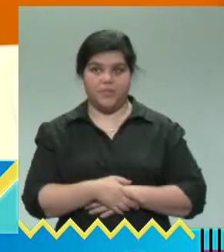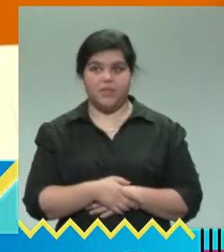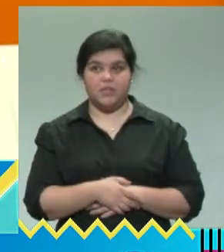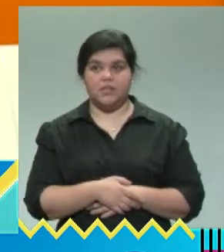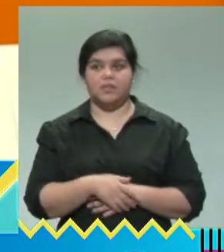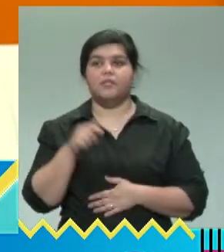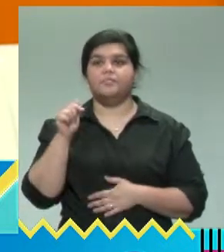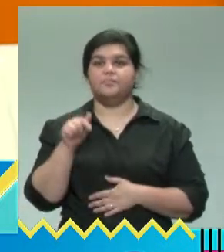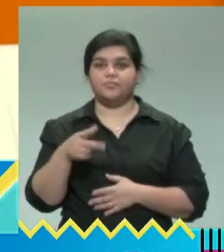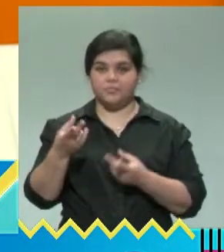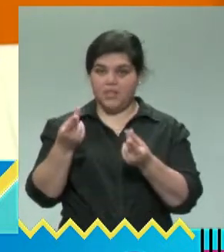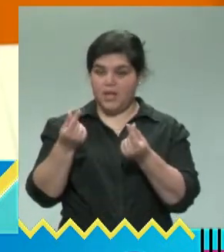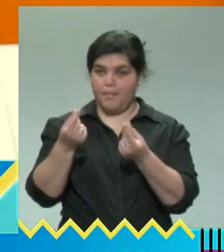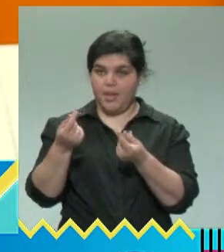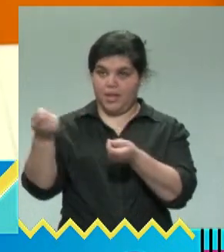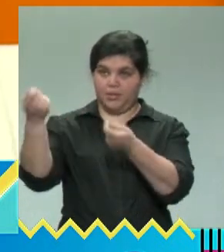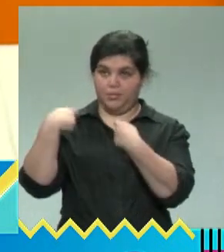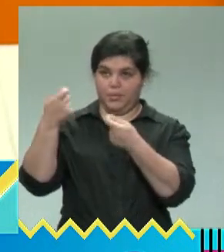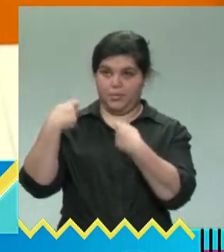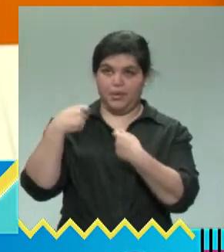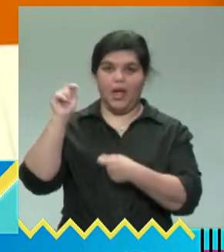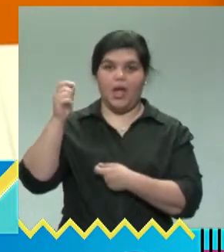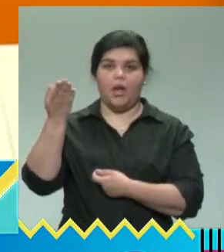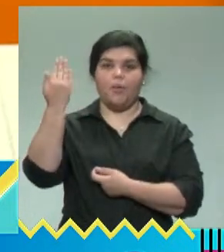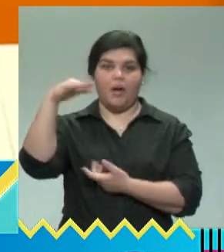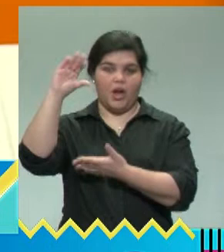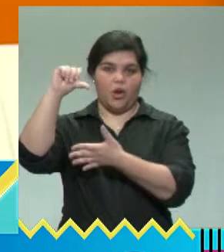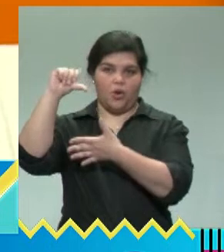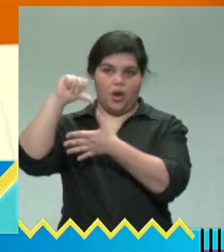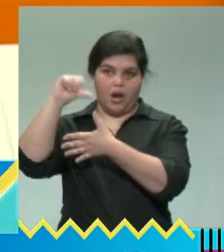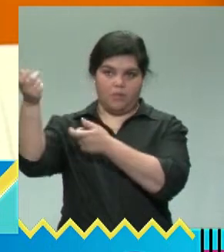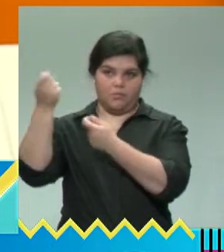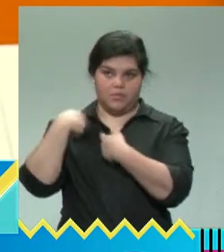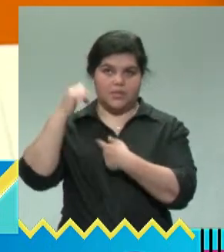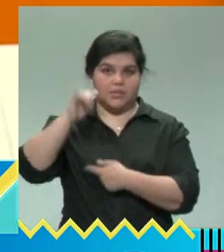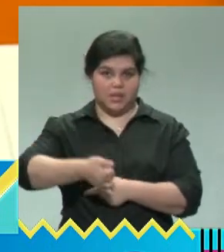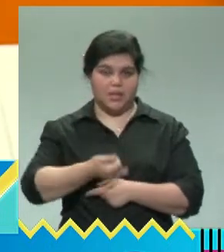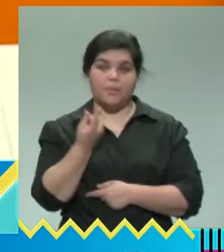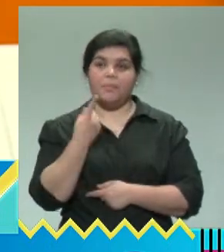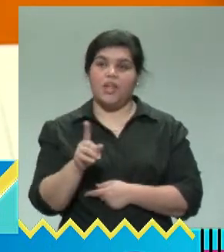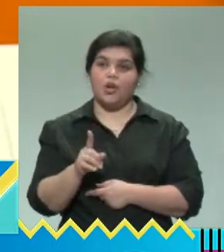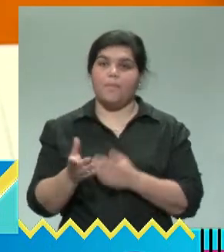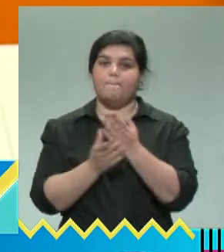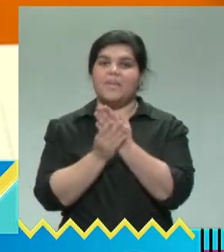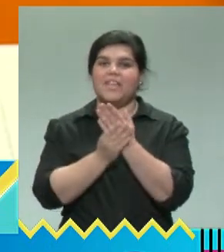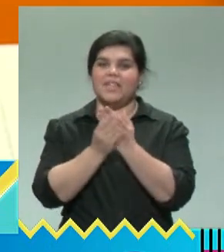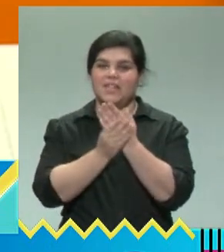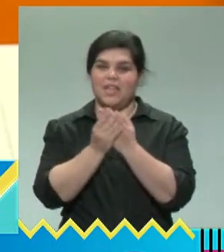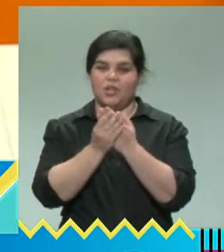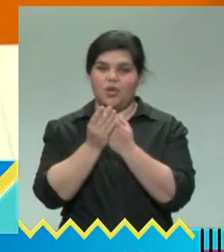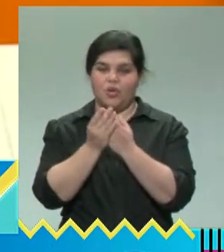el financiamiento es BID, en realidad lo recibimos por medio del Ministerio del Interior, es decir, del Gobierno